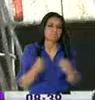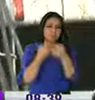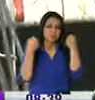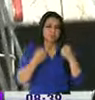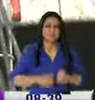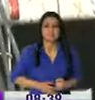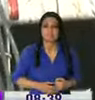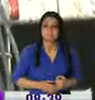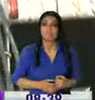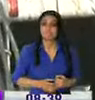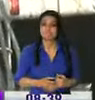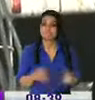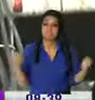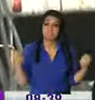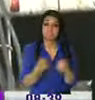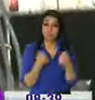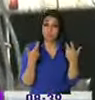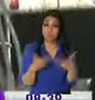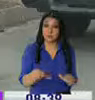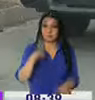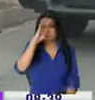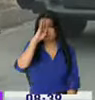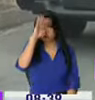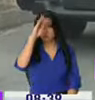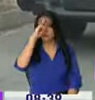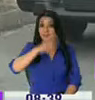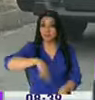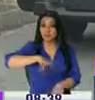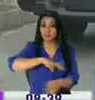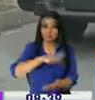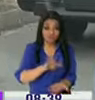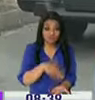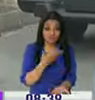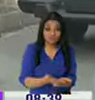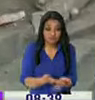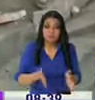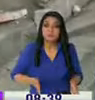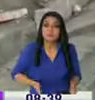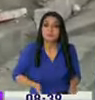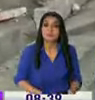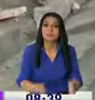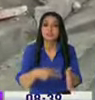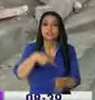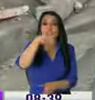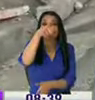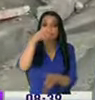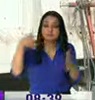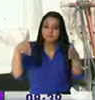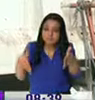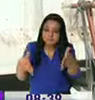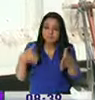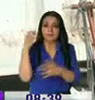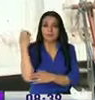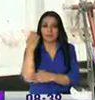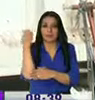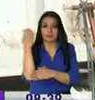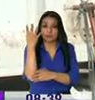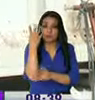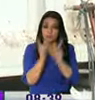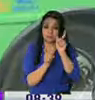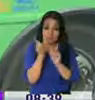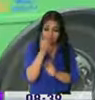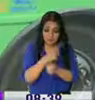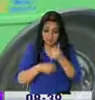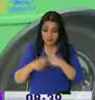atrás del accidente miembros de la policía nacional acudieron a la panamericana norte para asistir la emergencia las cuatro personas afectadas